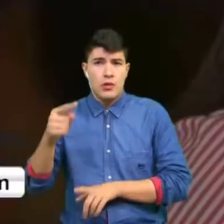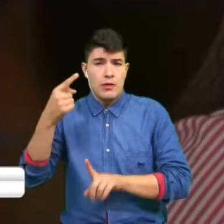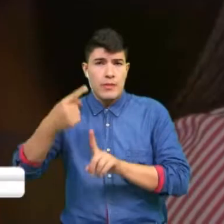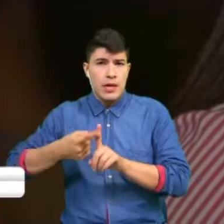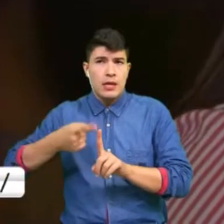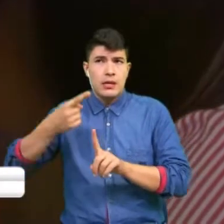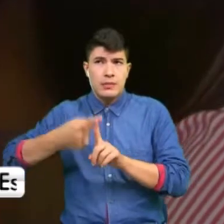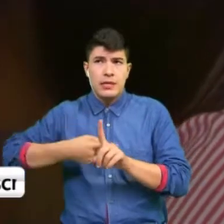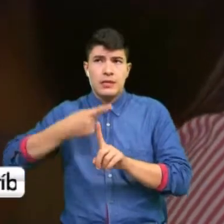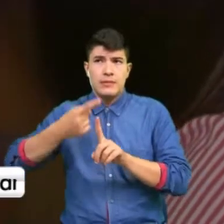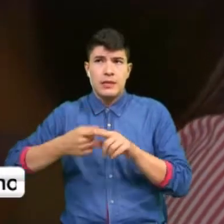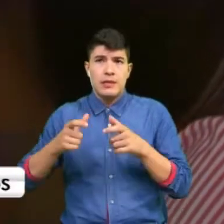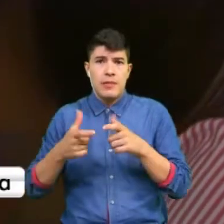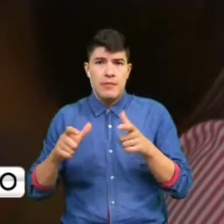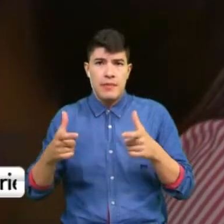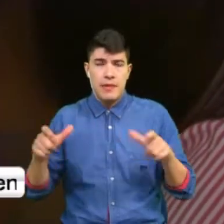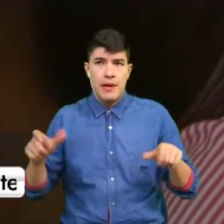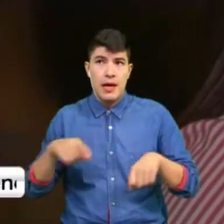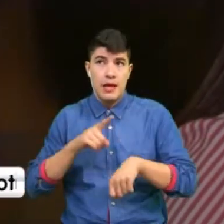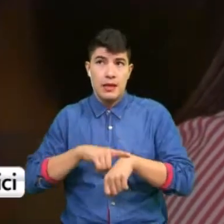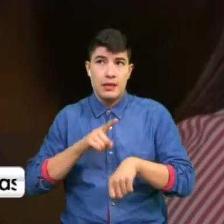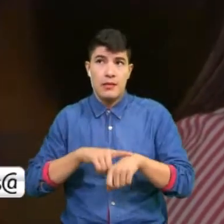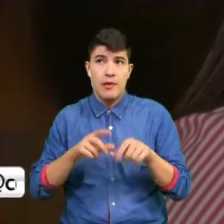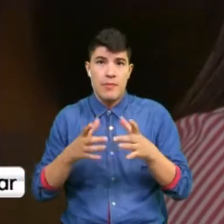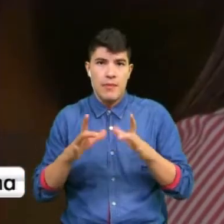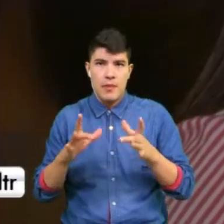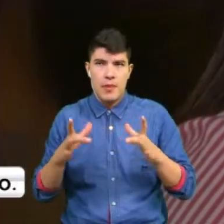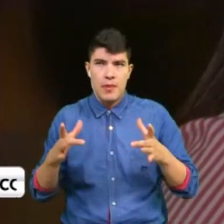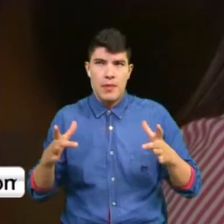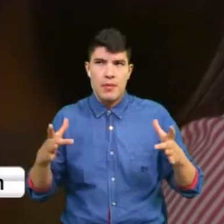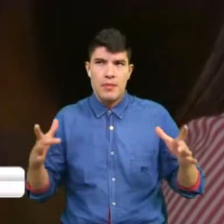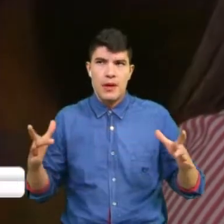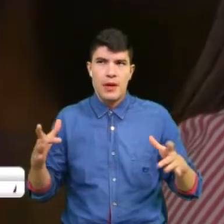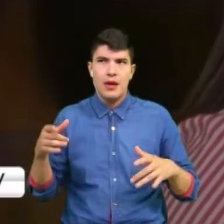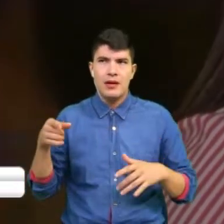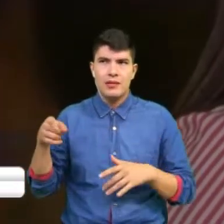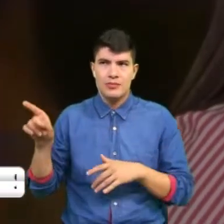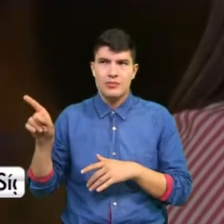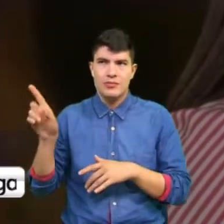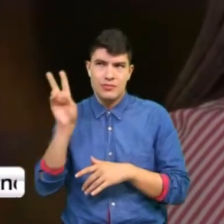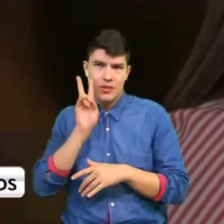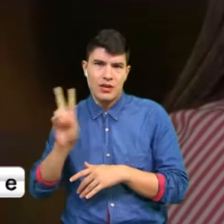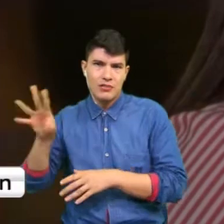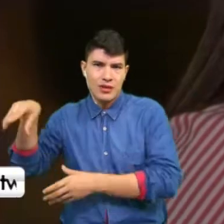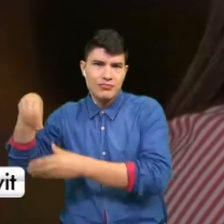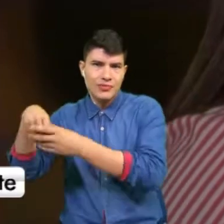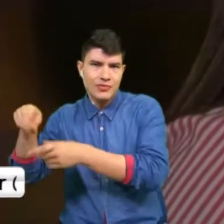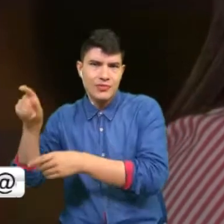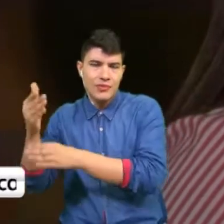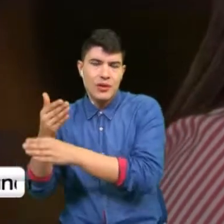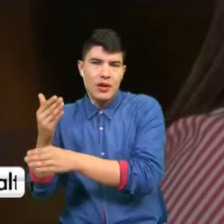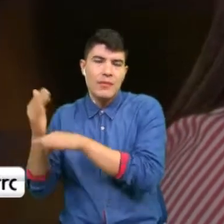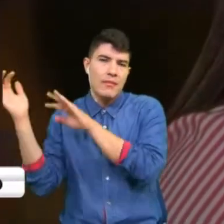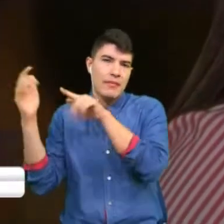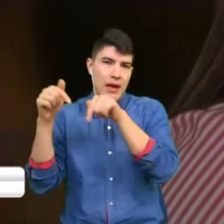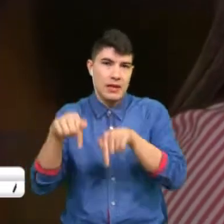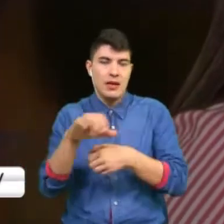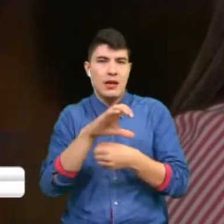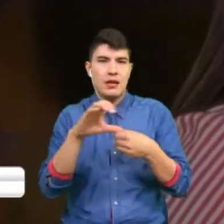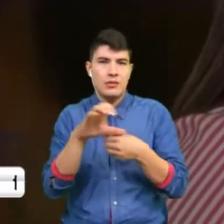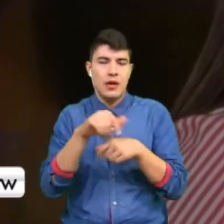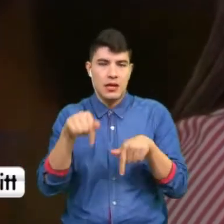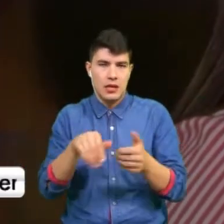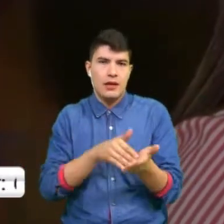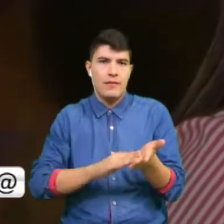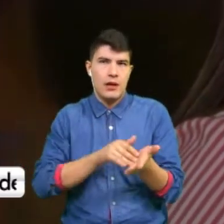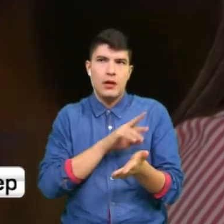incrementando que con el tiempo ha venido creciendo pues pues los problemas internos que ellos tengan han llegado a nuestra ciudad a floridablanca